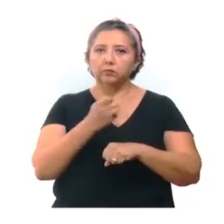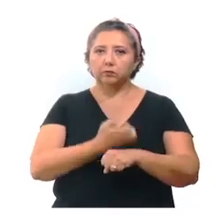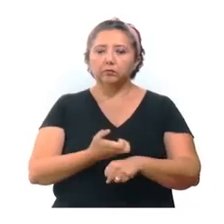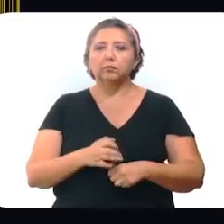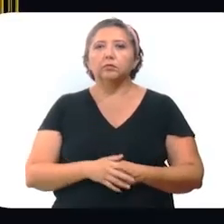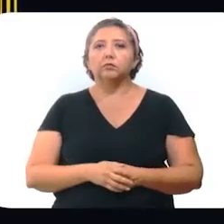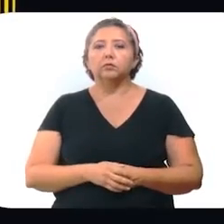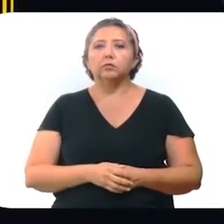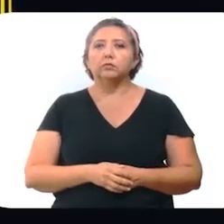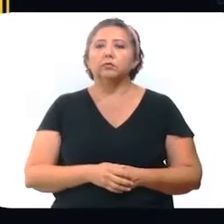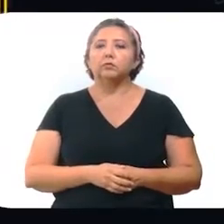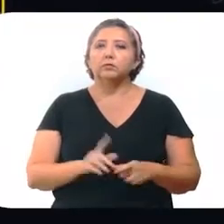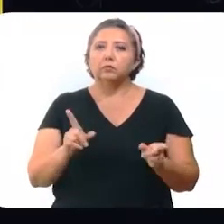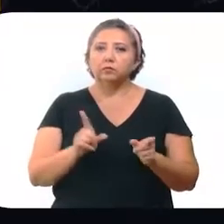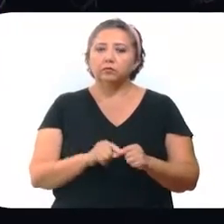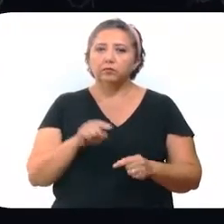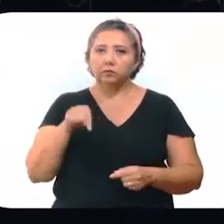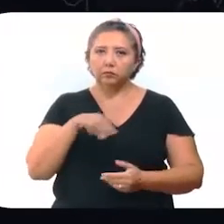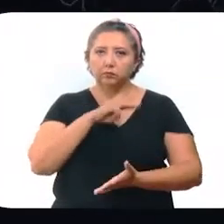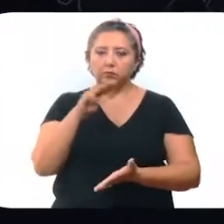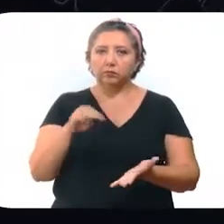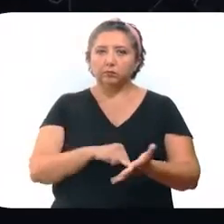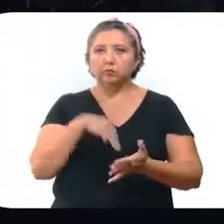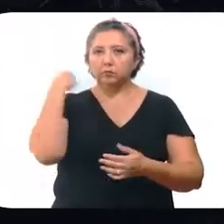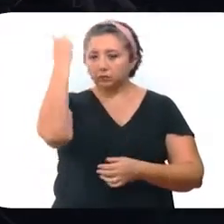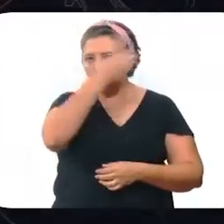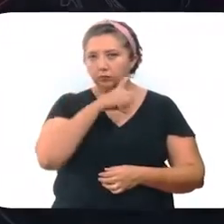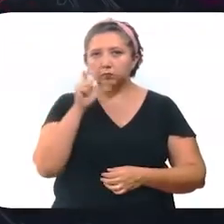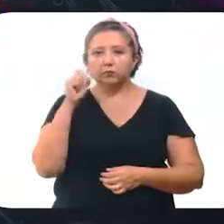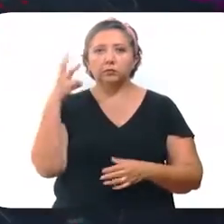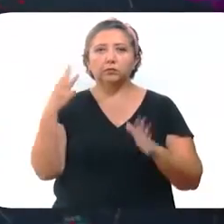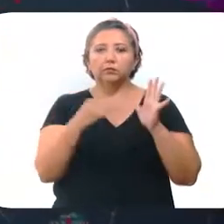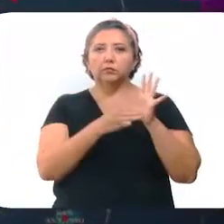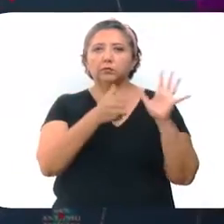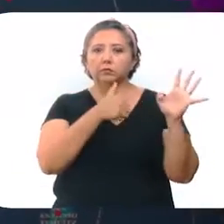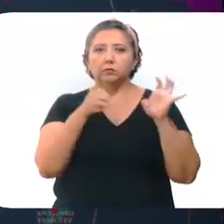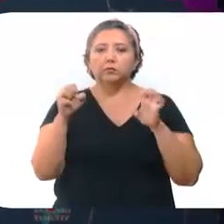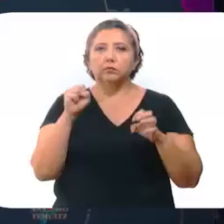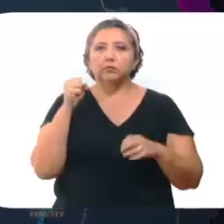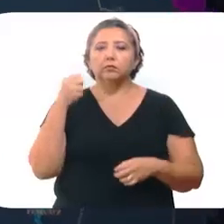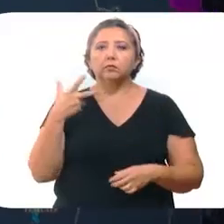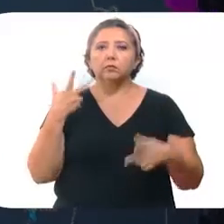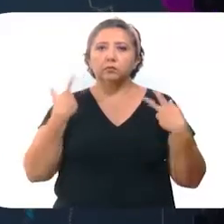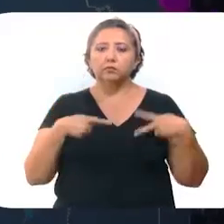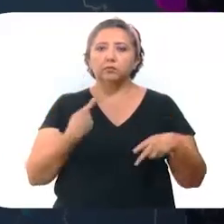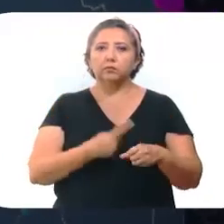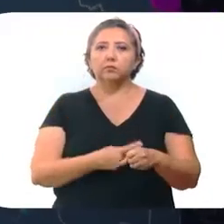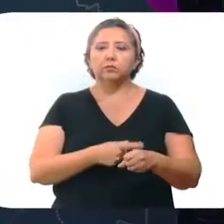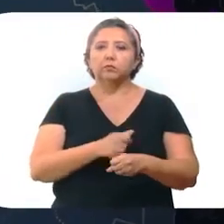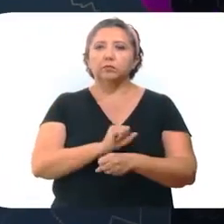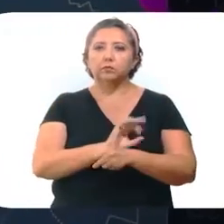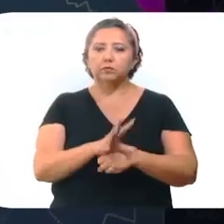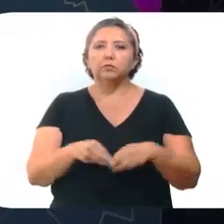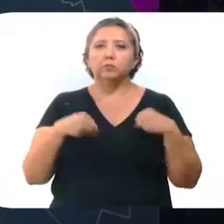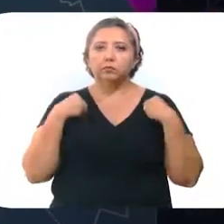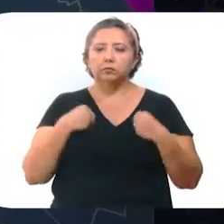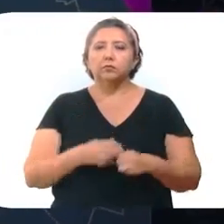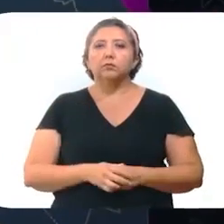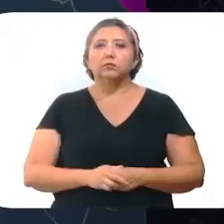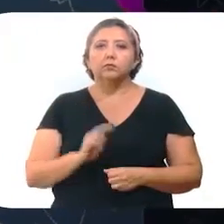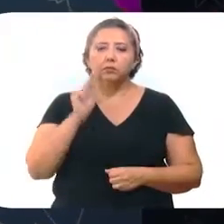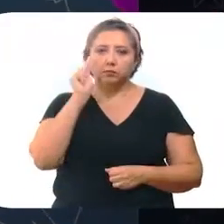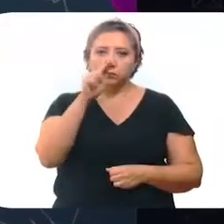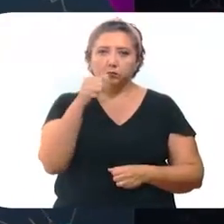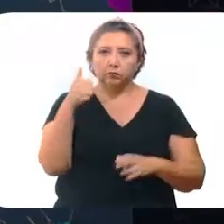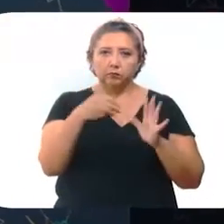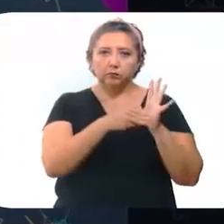estado. Específicamente en Mérida se han diagnosticado 23.668 personas contagiadas de coronavirus, que viven en la